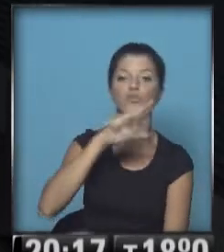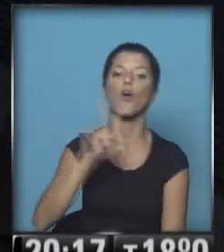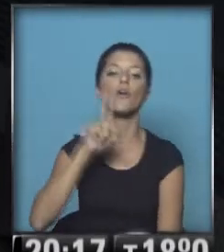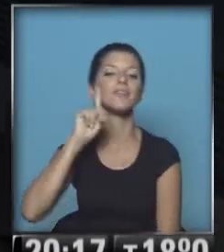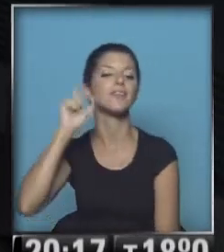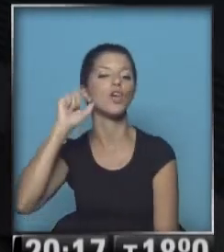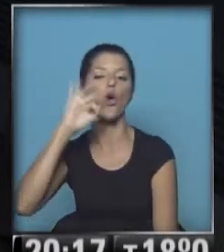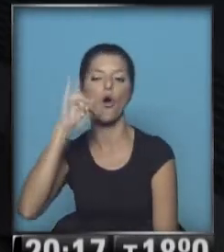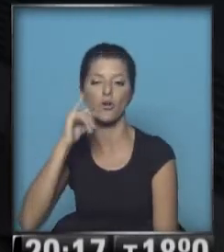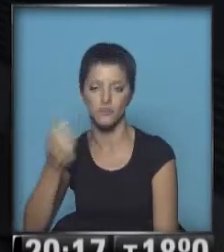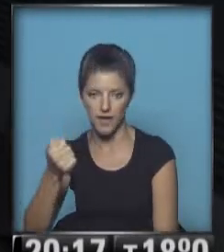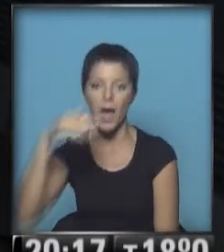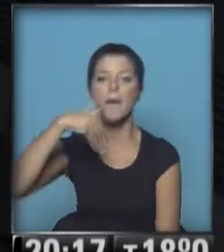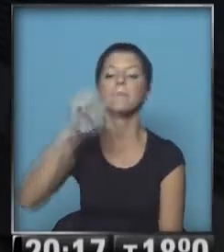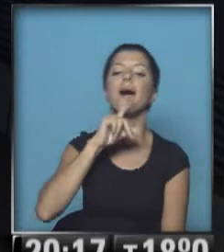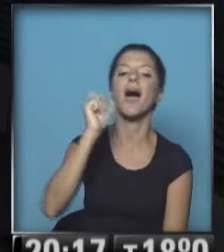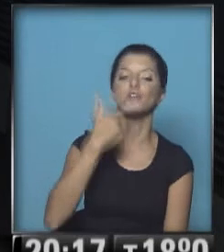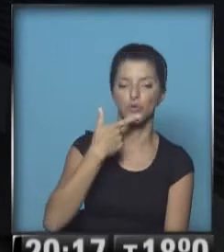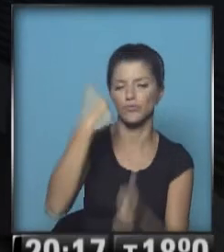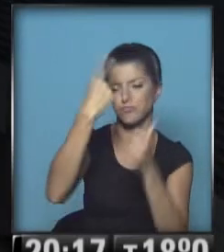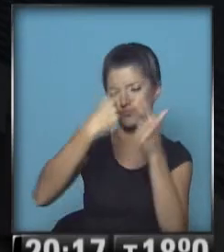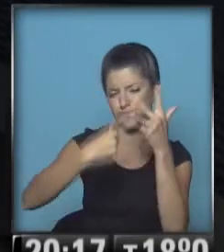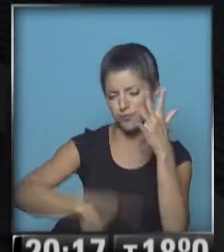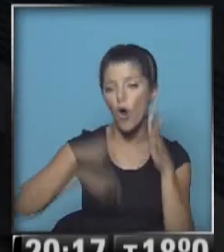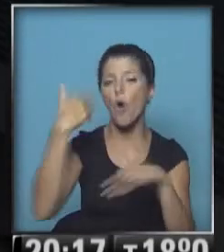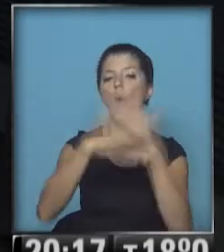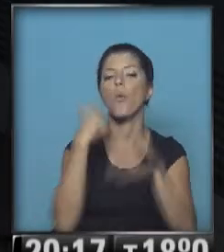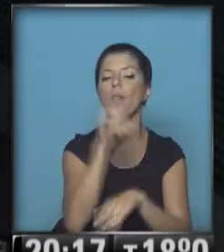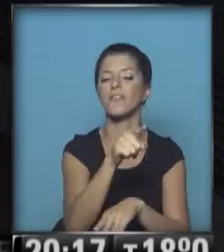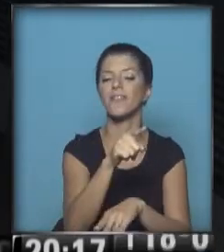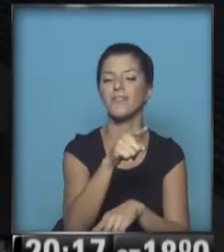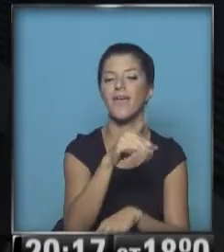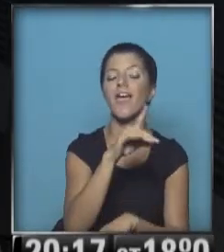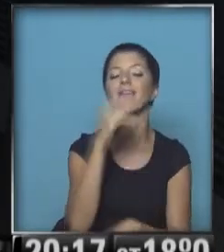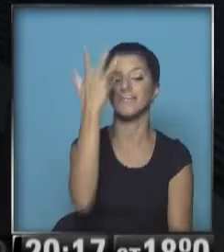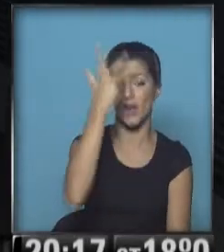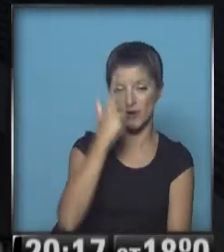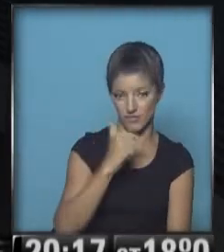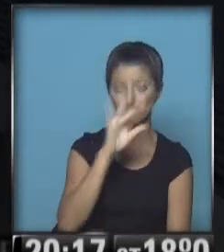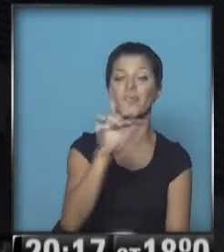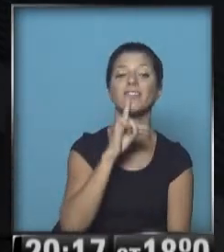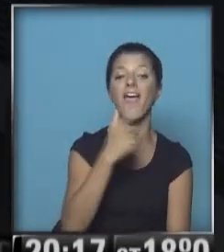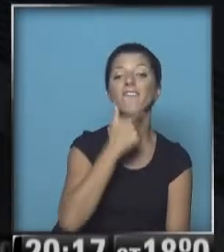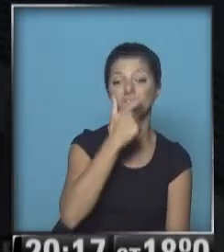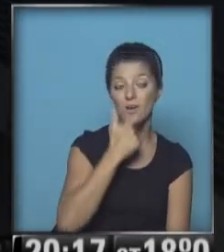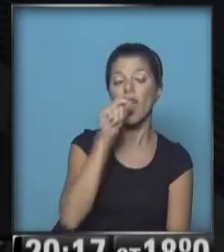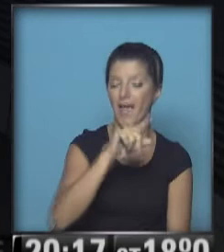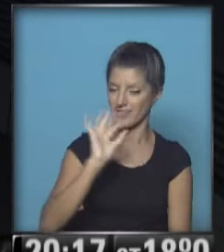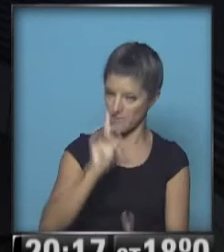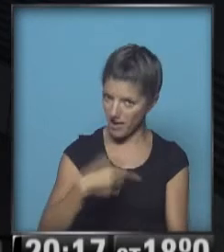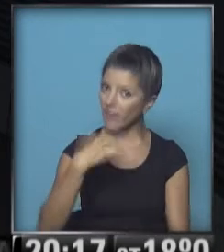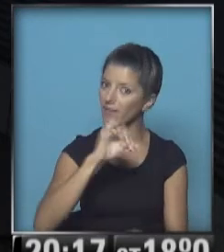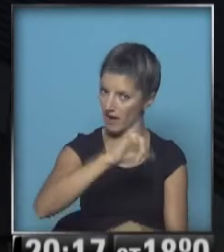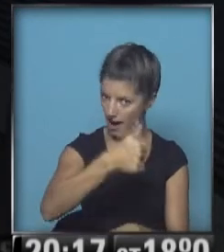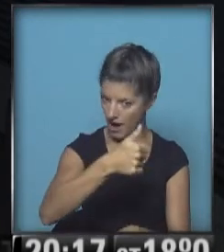Romagnoli, Cauteruccio y Matos. Los dirigidos por Edgardo Bauza, San Lorenzo también tiene que ganar. Tiene que